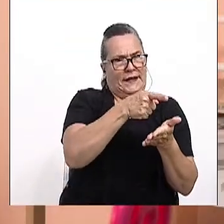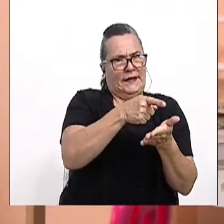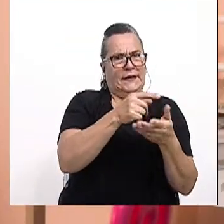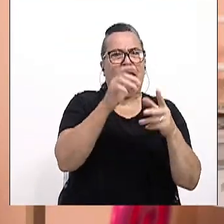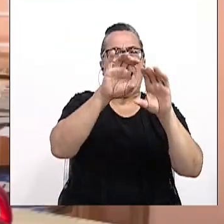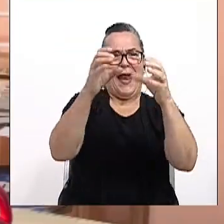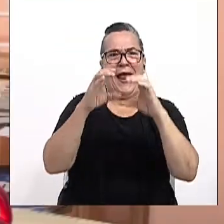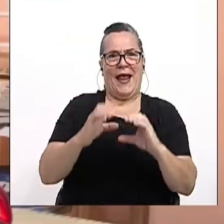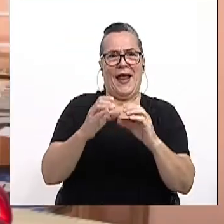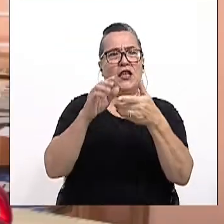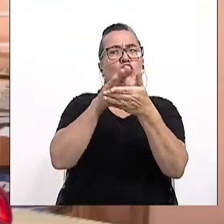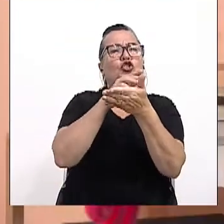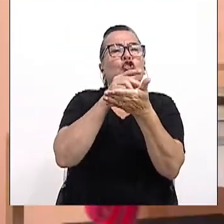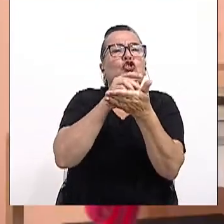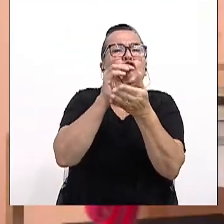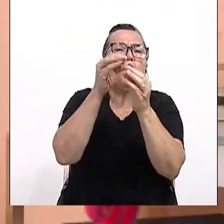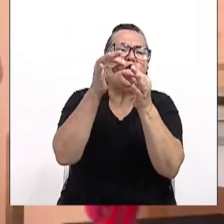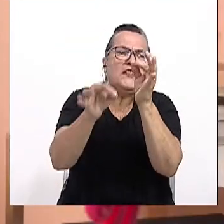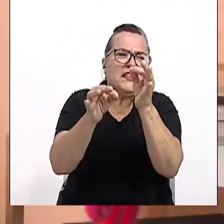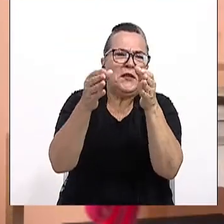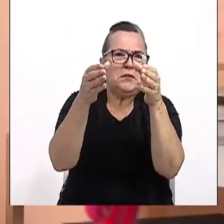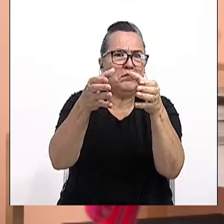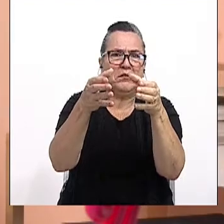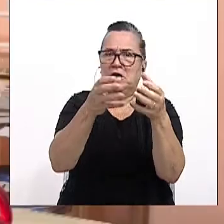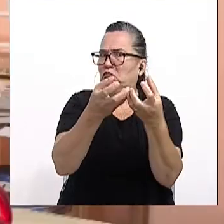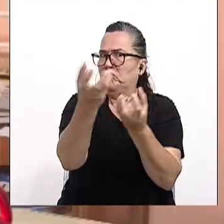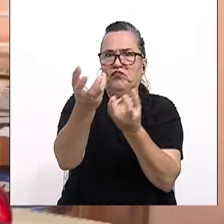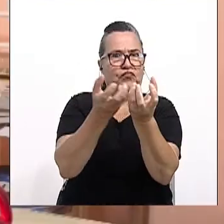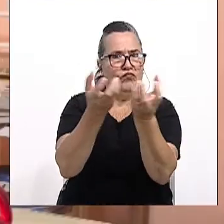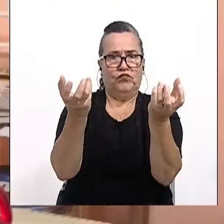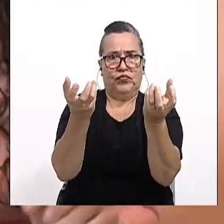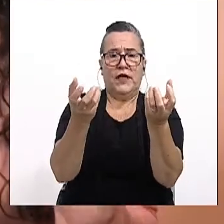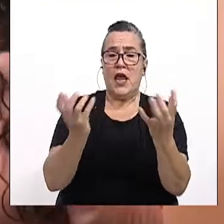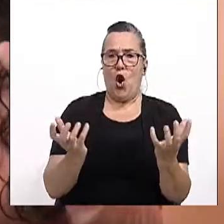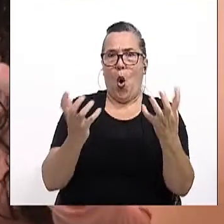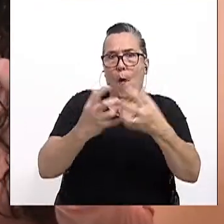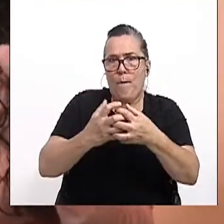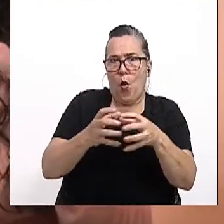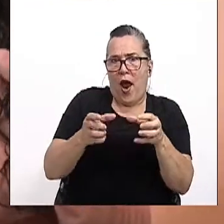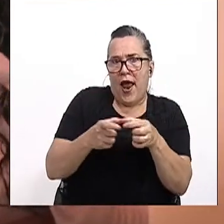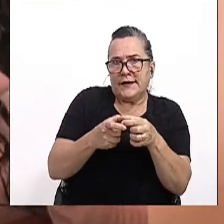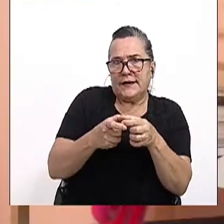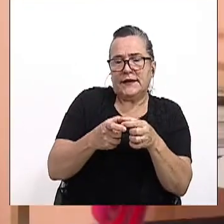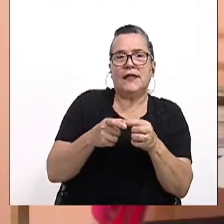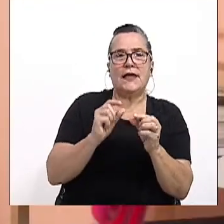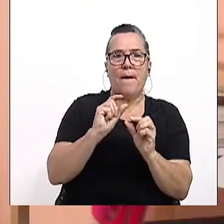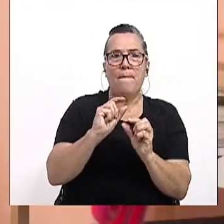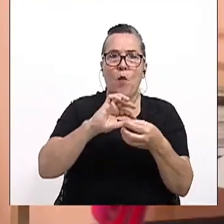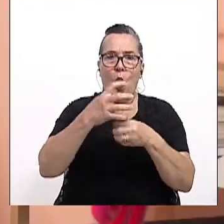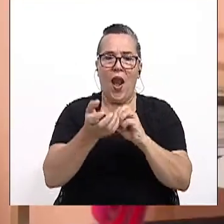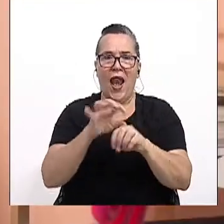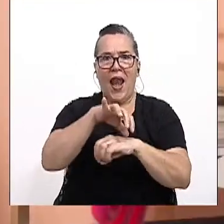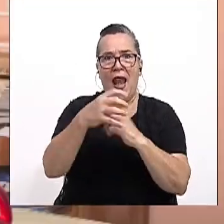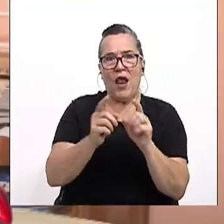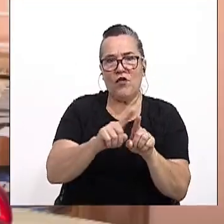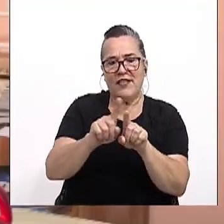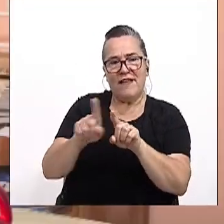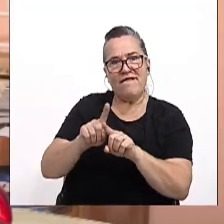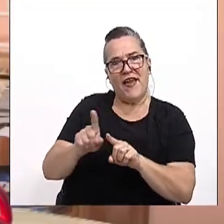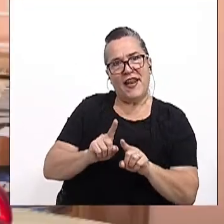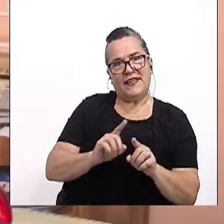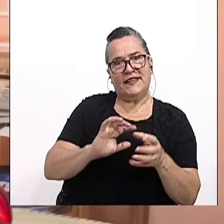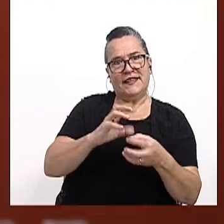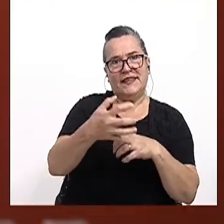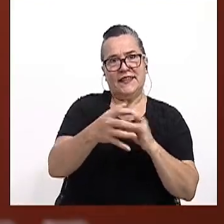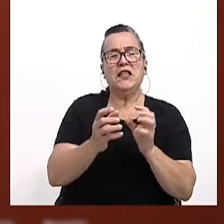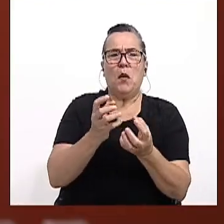en simples, que son las que no se pueden dividir, y compuestas, las que forman moléculas de 2 o más átomos que se